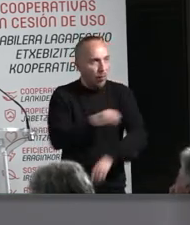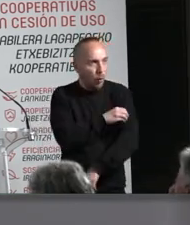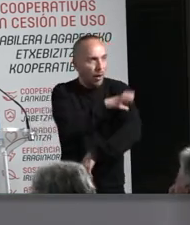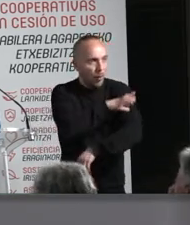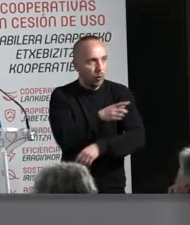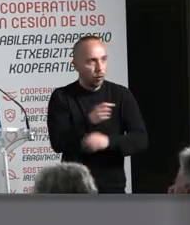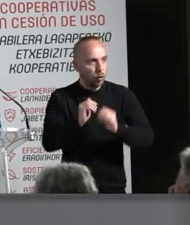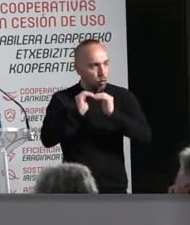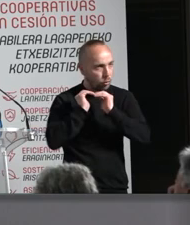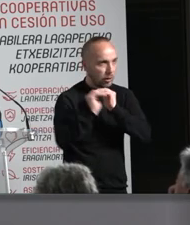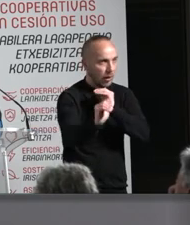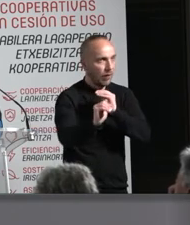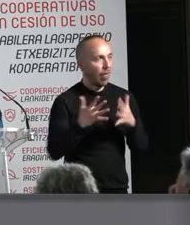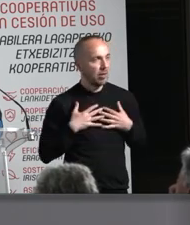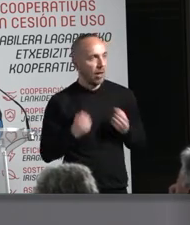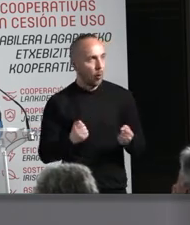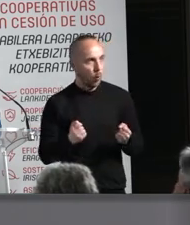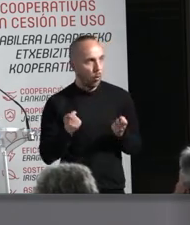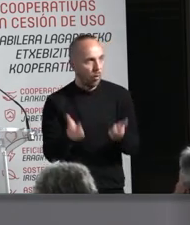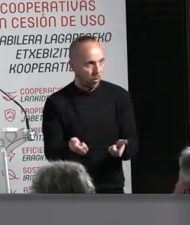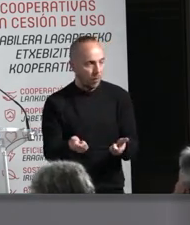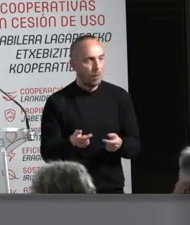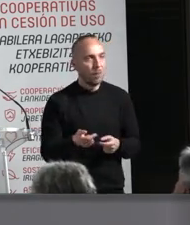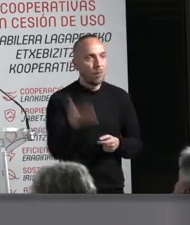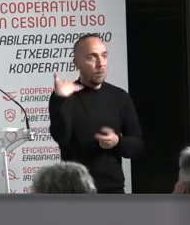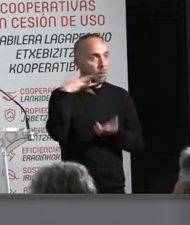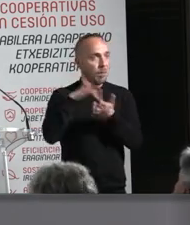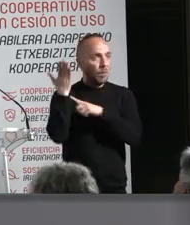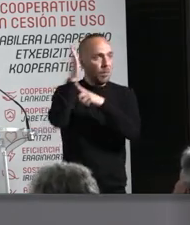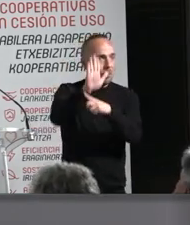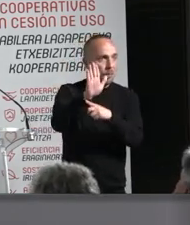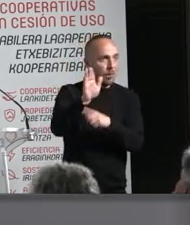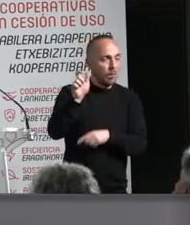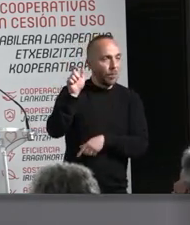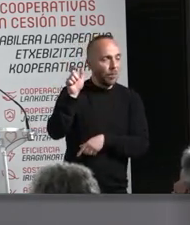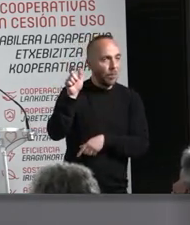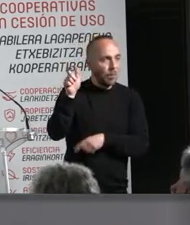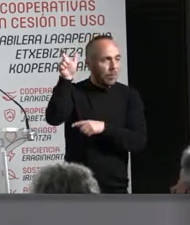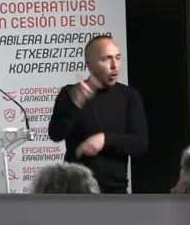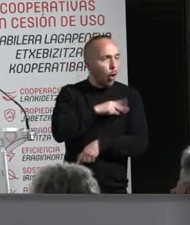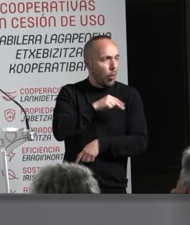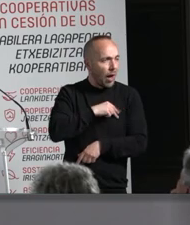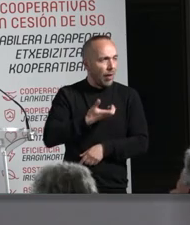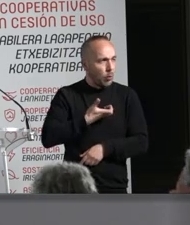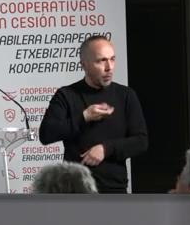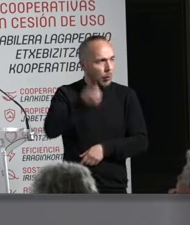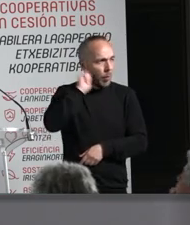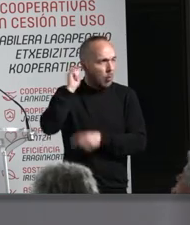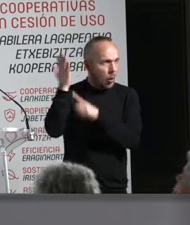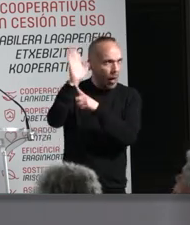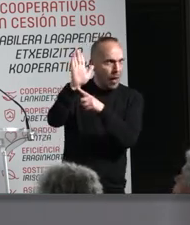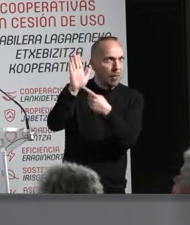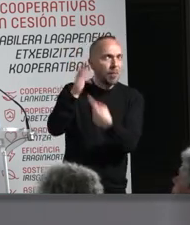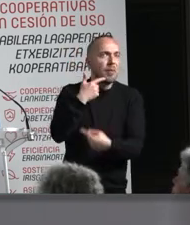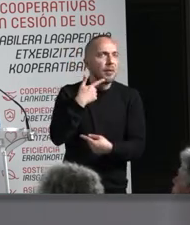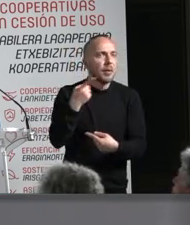sostenibilidad y salud. El otro día en la presentación que se presentaba Chequide hablaba el concejal de la Ayuntamiento de Pamplona que es que lo que estamos creando